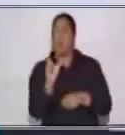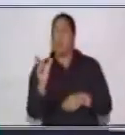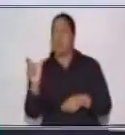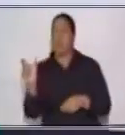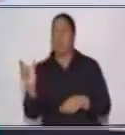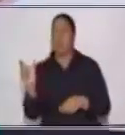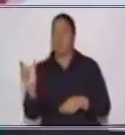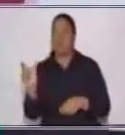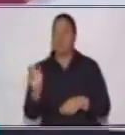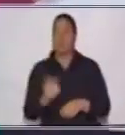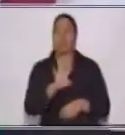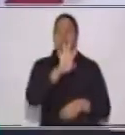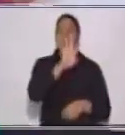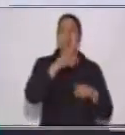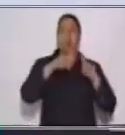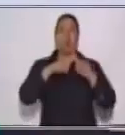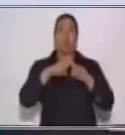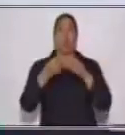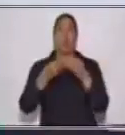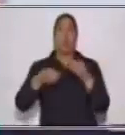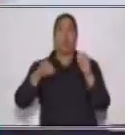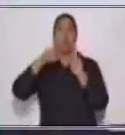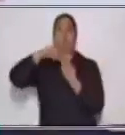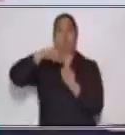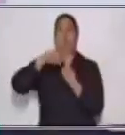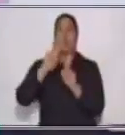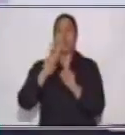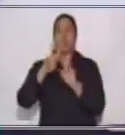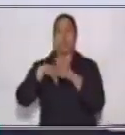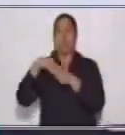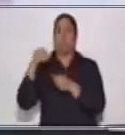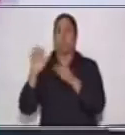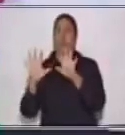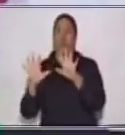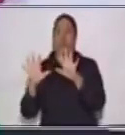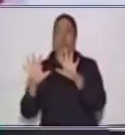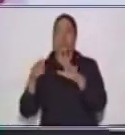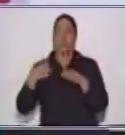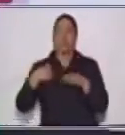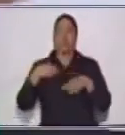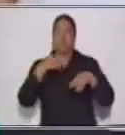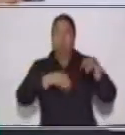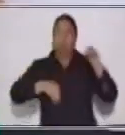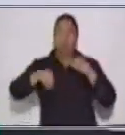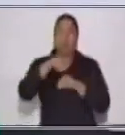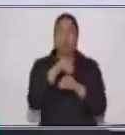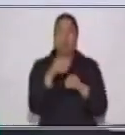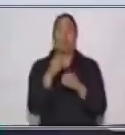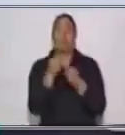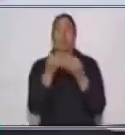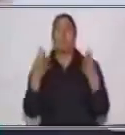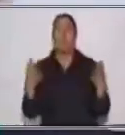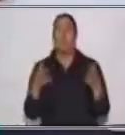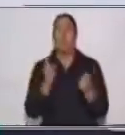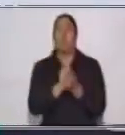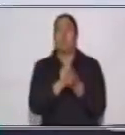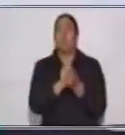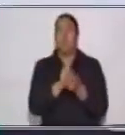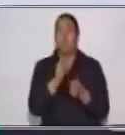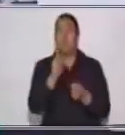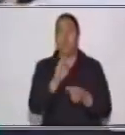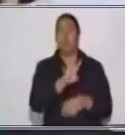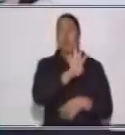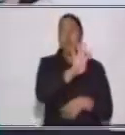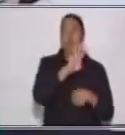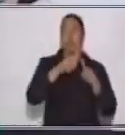original? 4x más 2 igual a 10. Sustituyo el valor encontrado, que es 2, 4 por 2 me